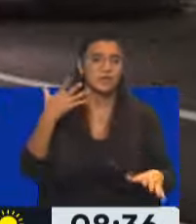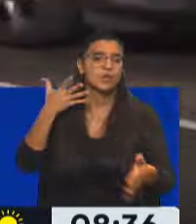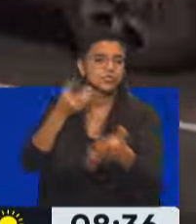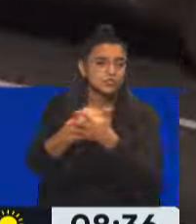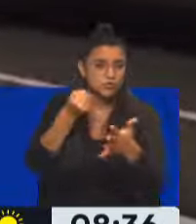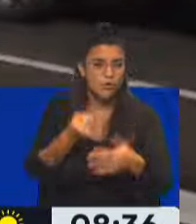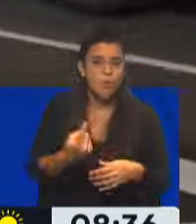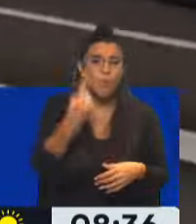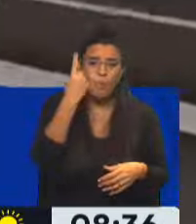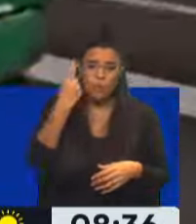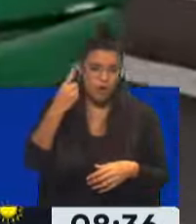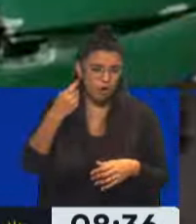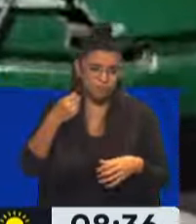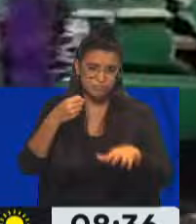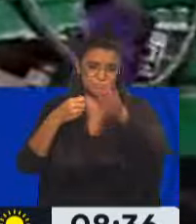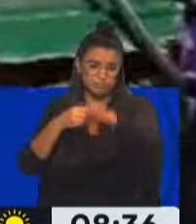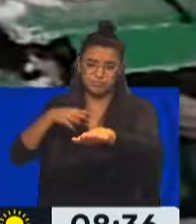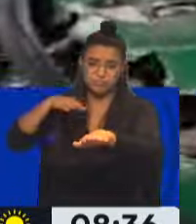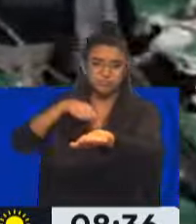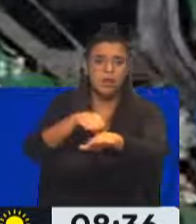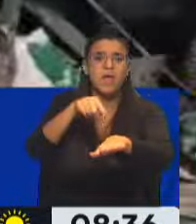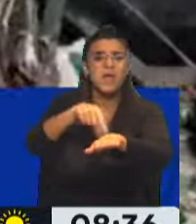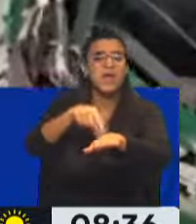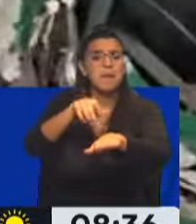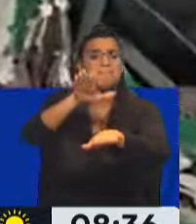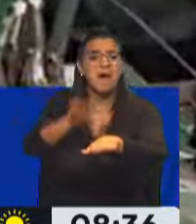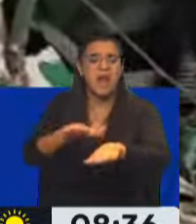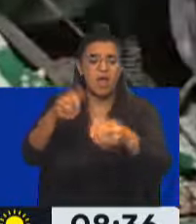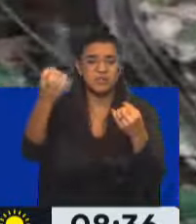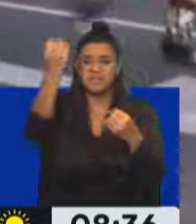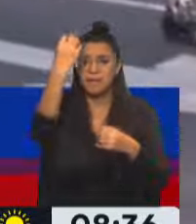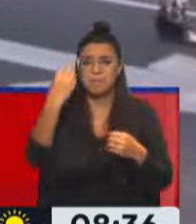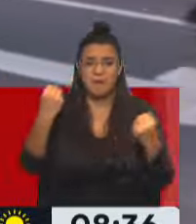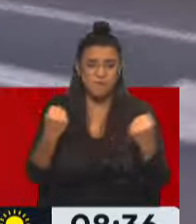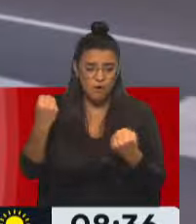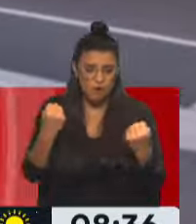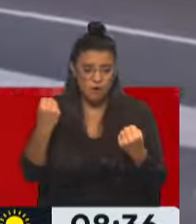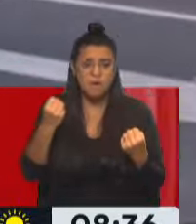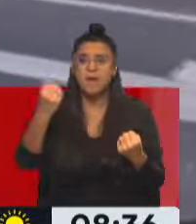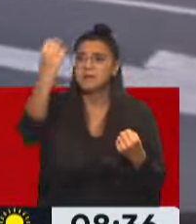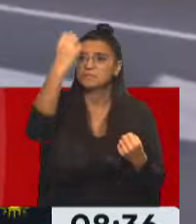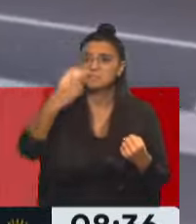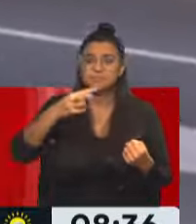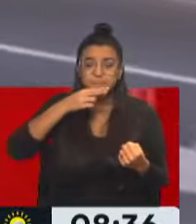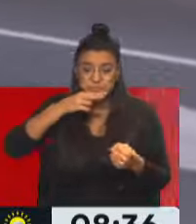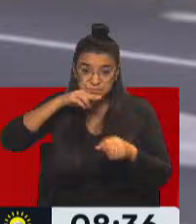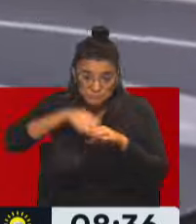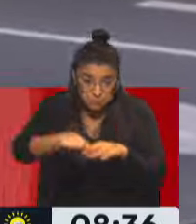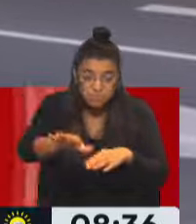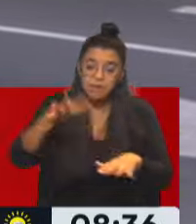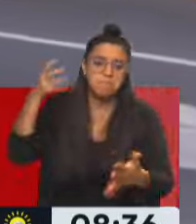Uno impactó de lleno contra otro que estaba parado en el semáforo para esperar la luz verde y para así poder